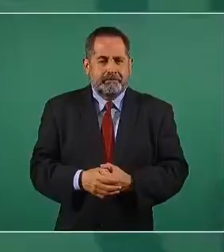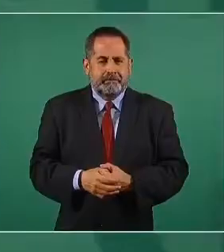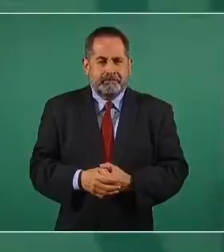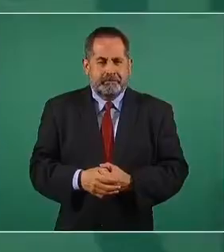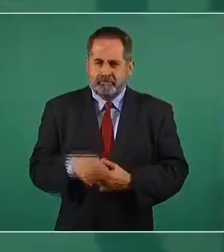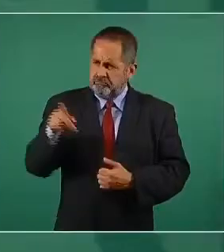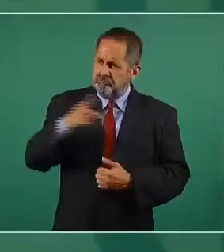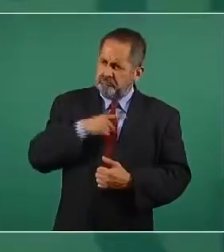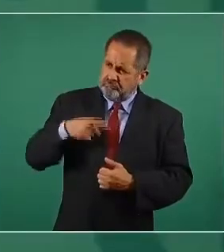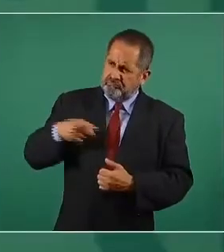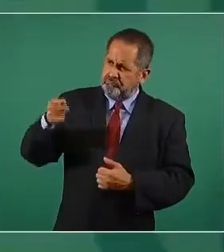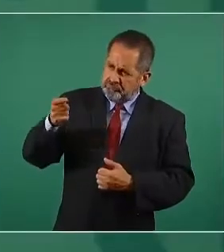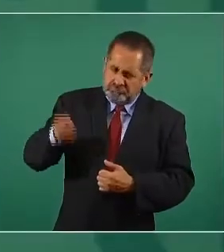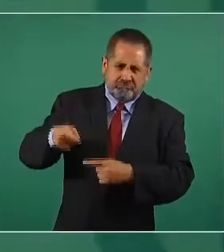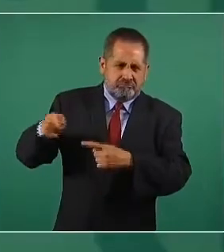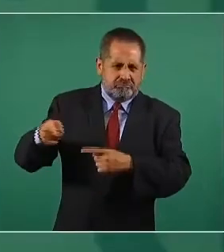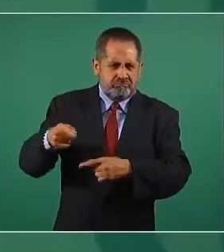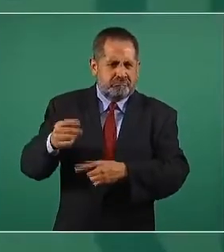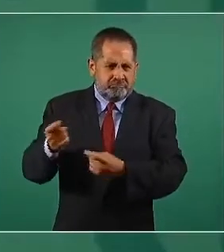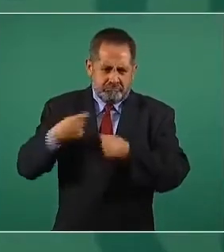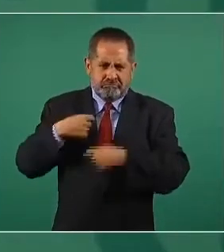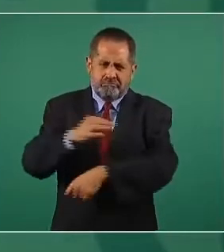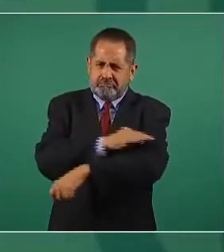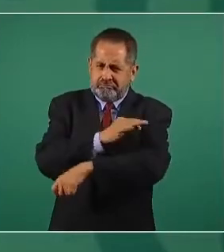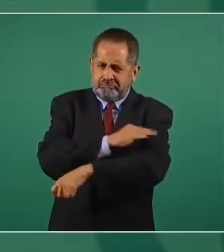¿Es tu deber?